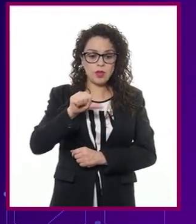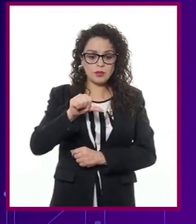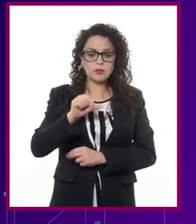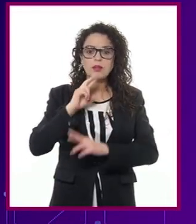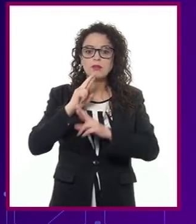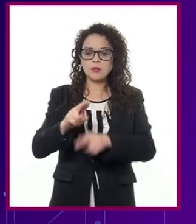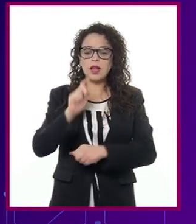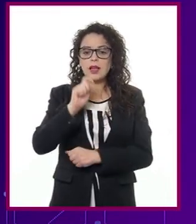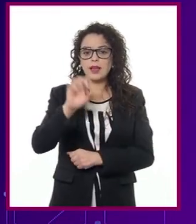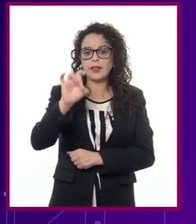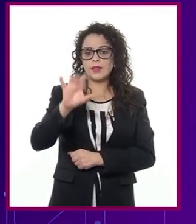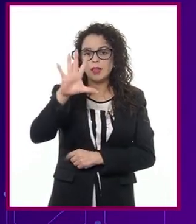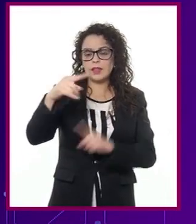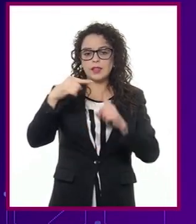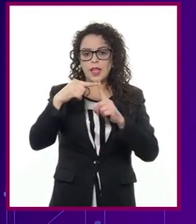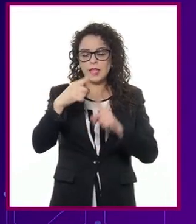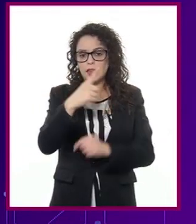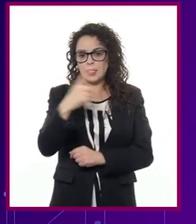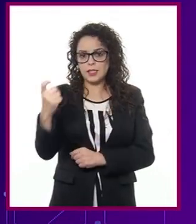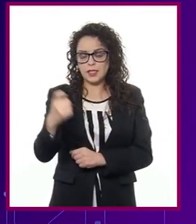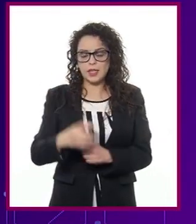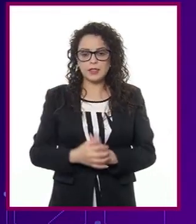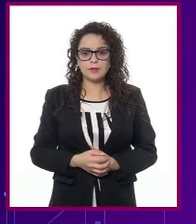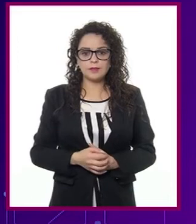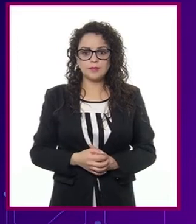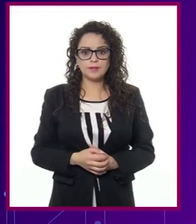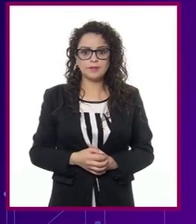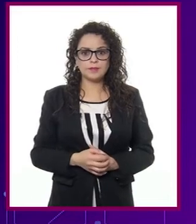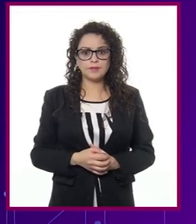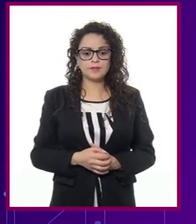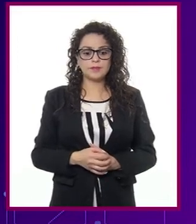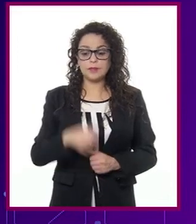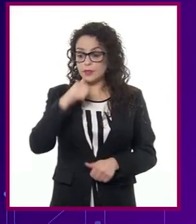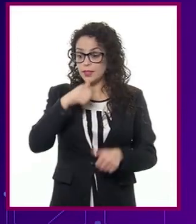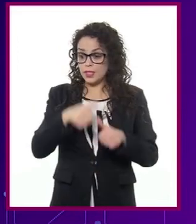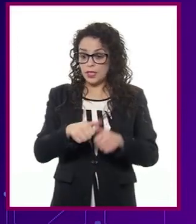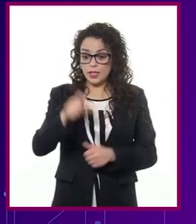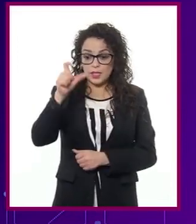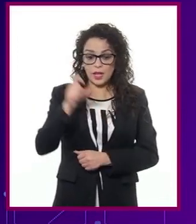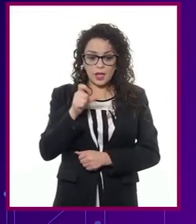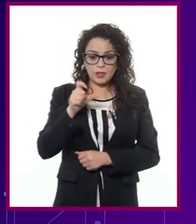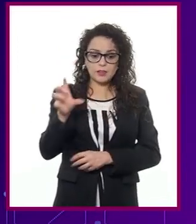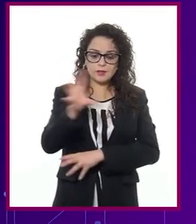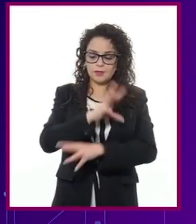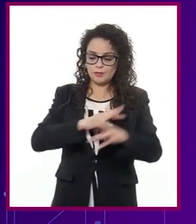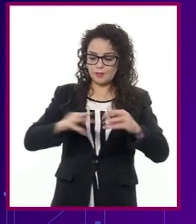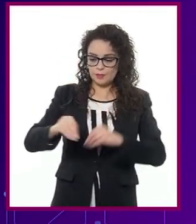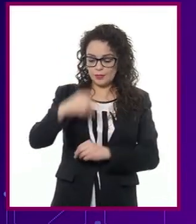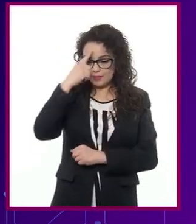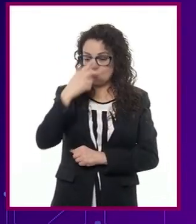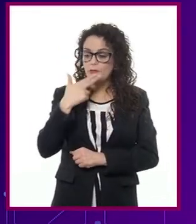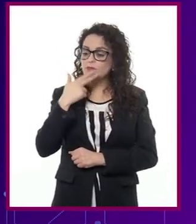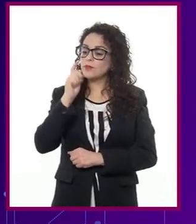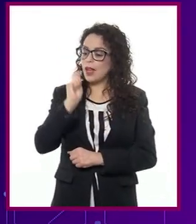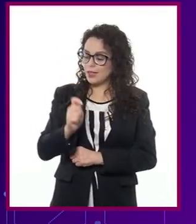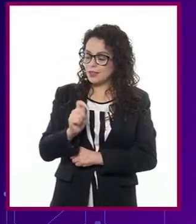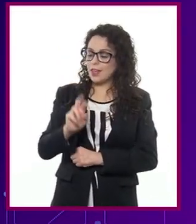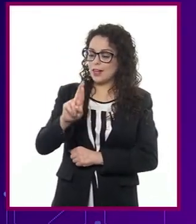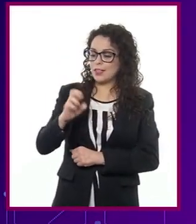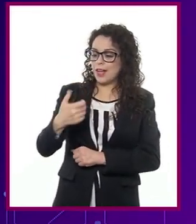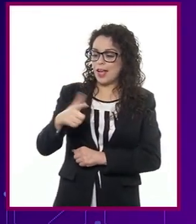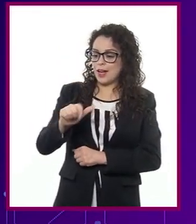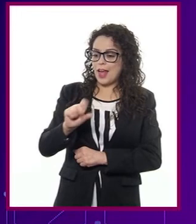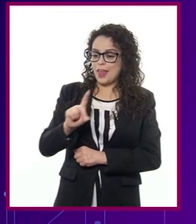a 35 sobre 100. Despejaremos a x para aplicar la ya conocida regla de 3 y